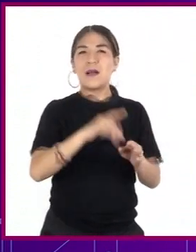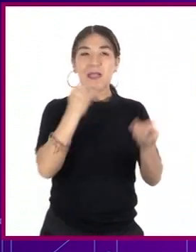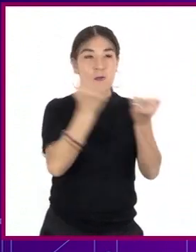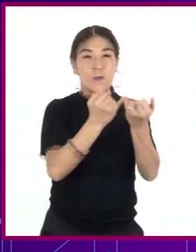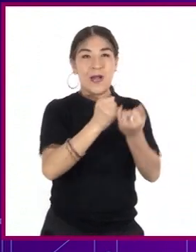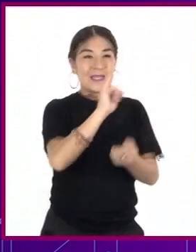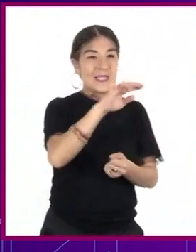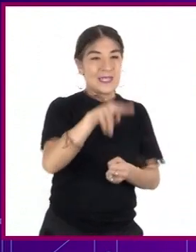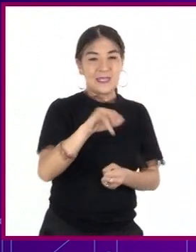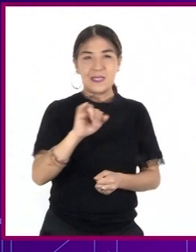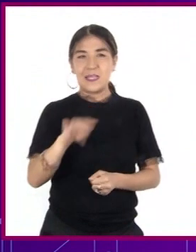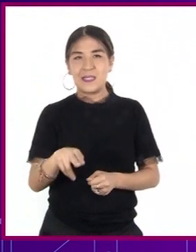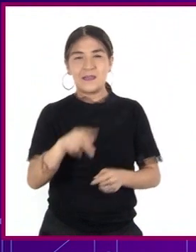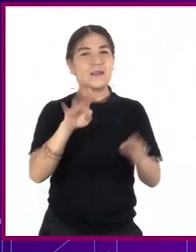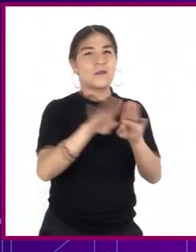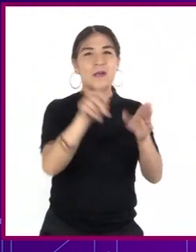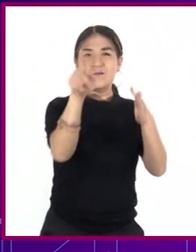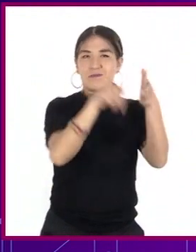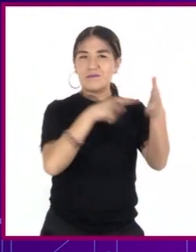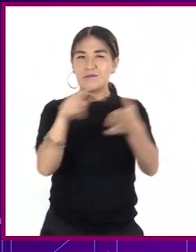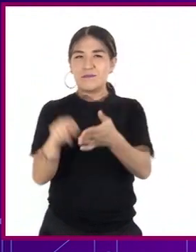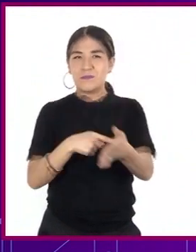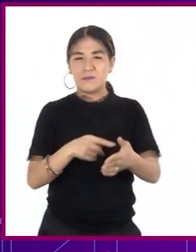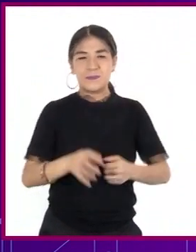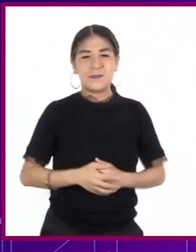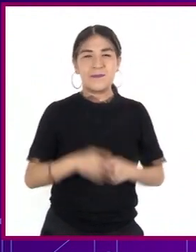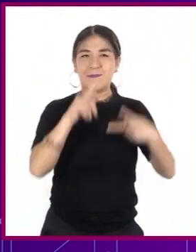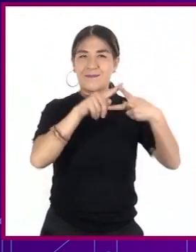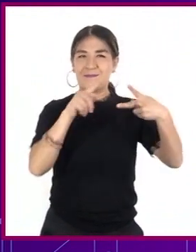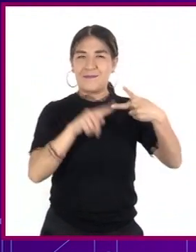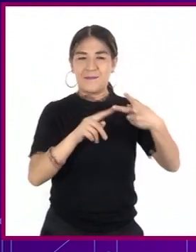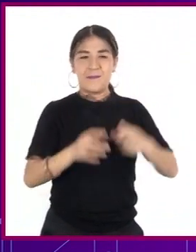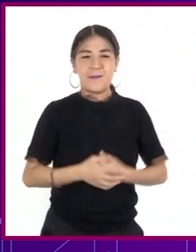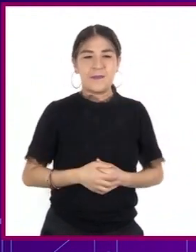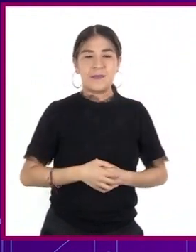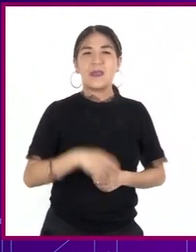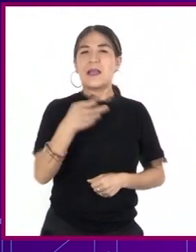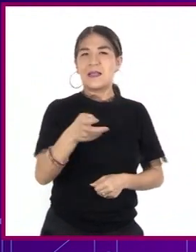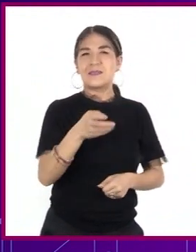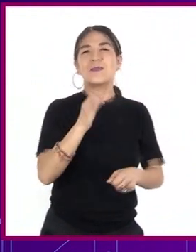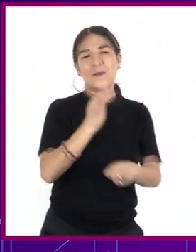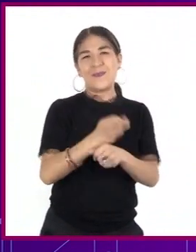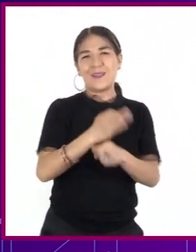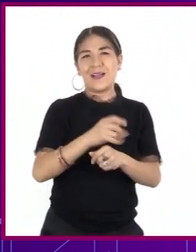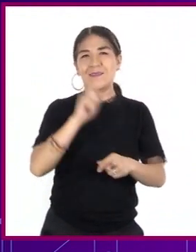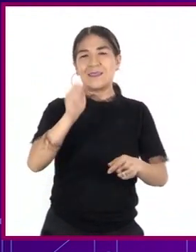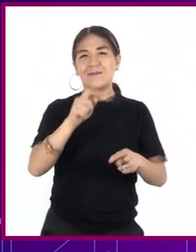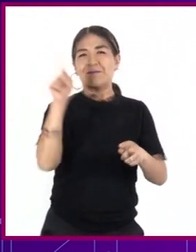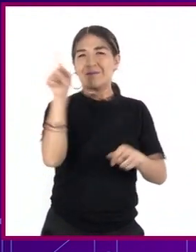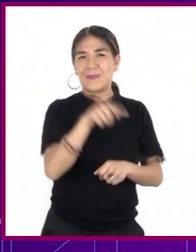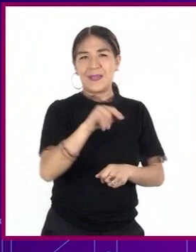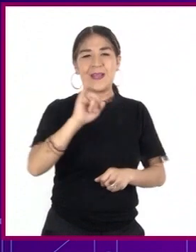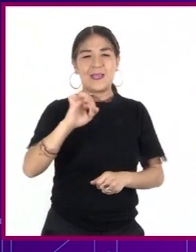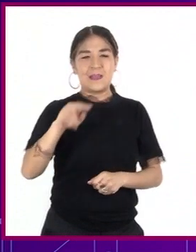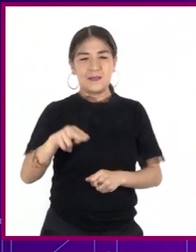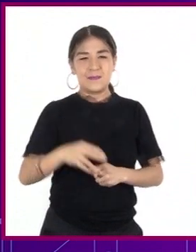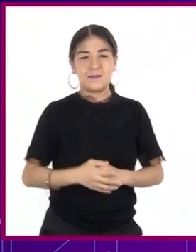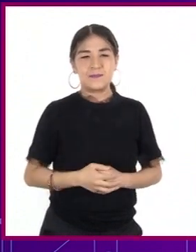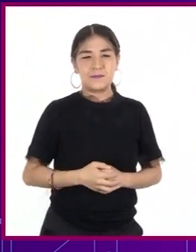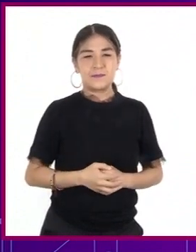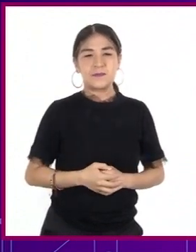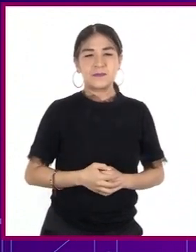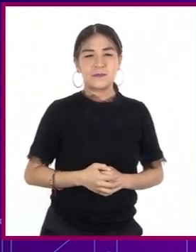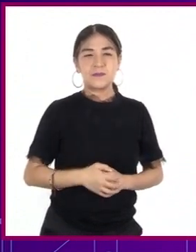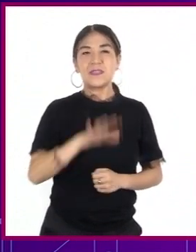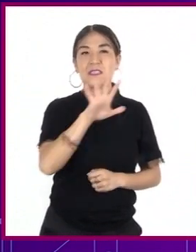iguales en el numerador y en el denominador, en este caso las pulgadas. Multiplicamos 5